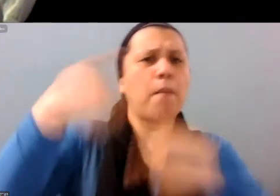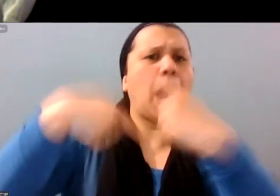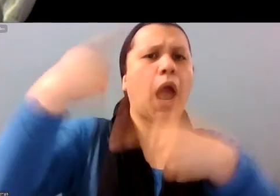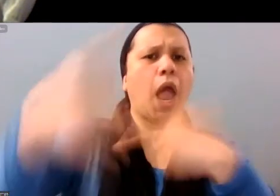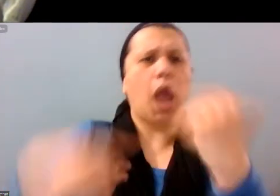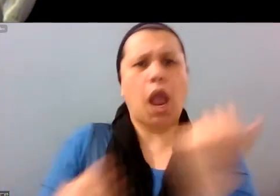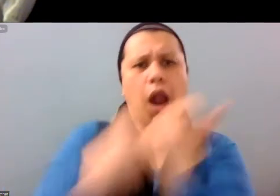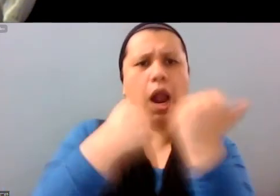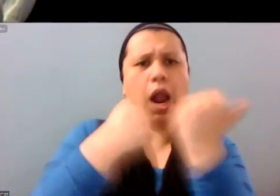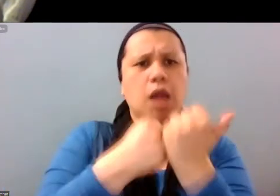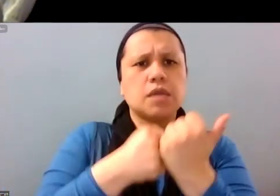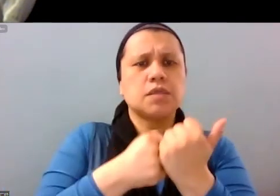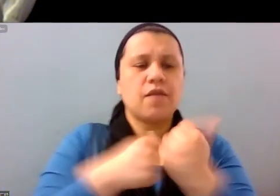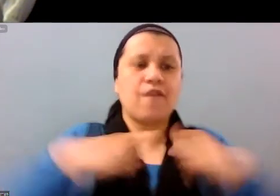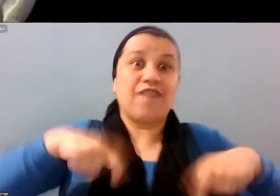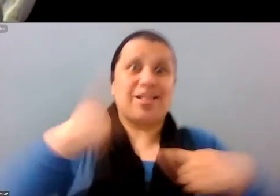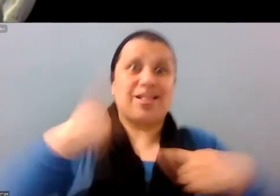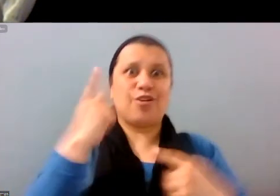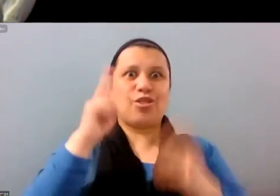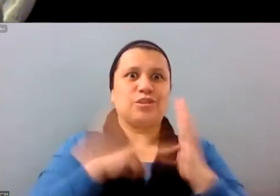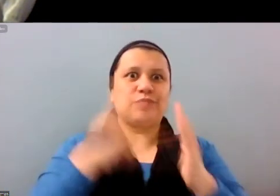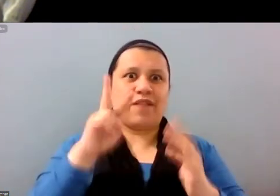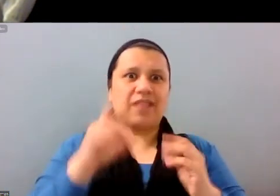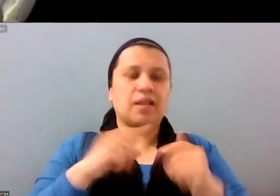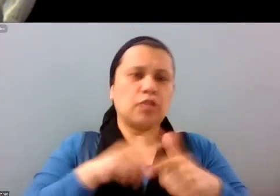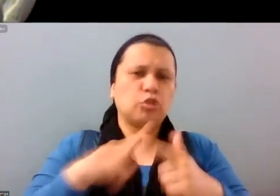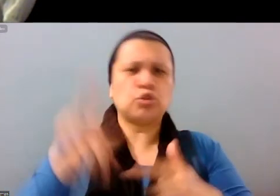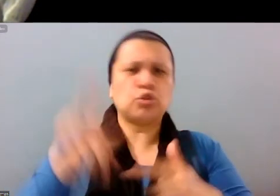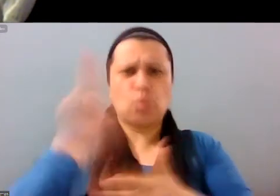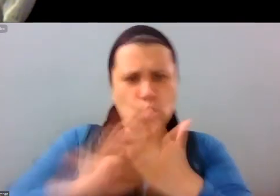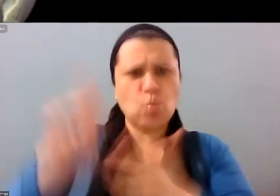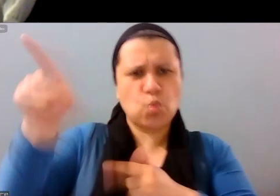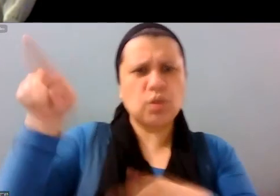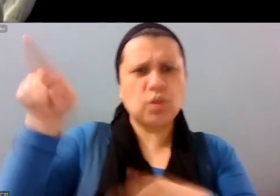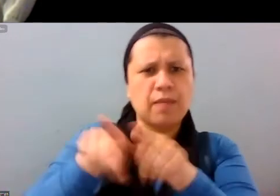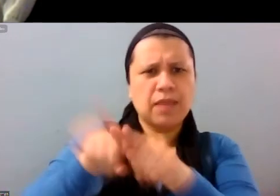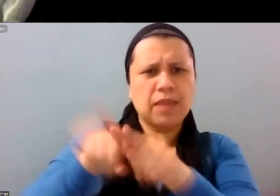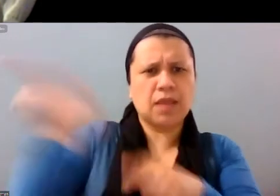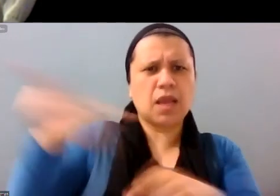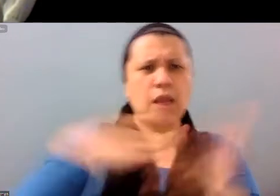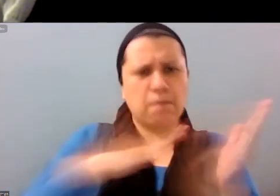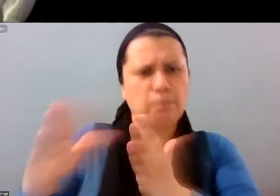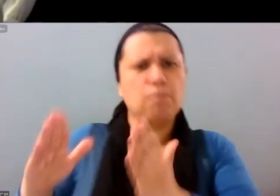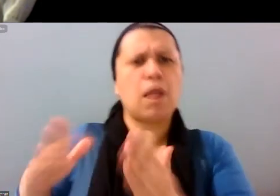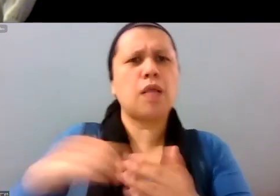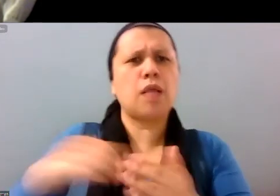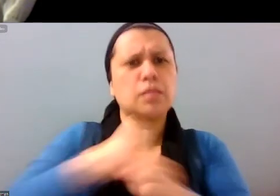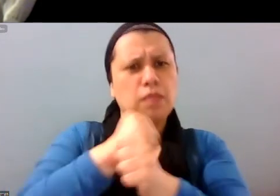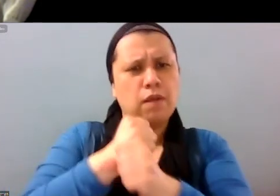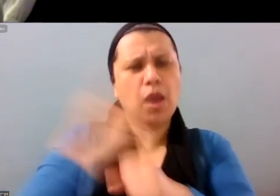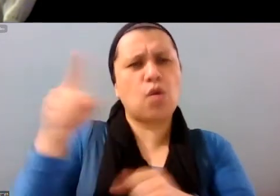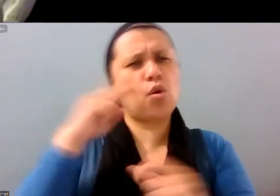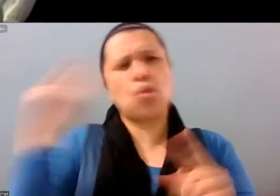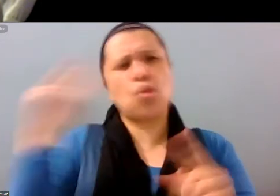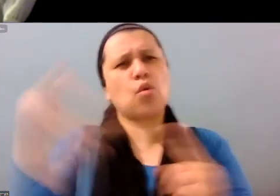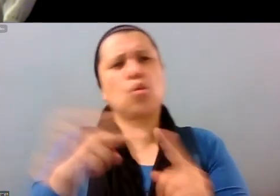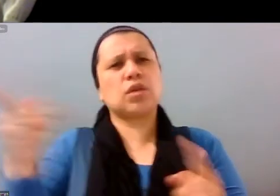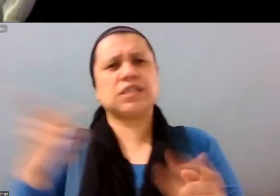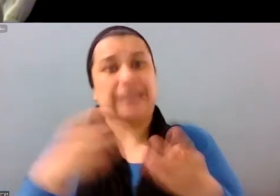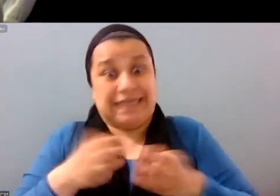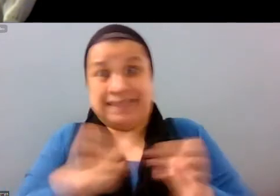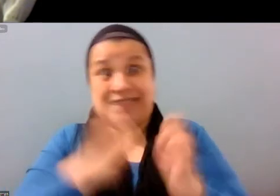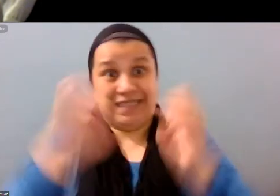2021 y creo que la UNED tiene también su plan de trabajo que está desarrollando en el marco de las estrategias que ya como